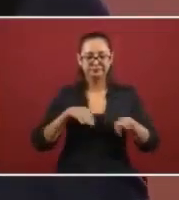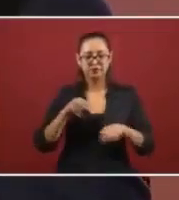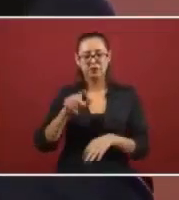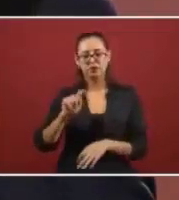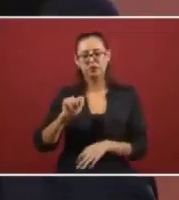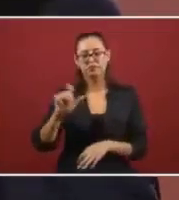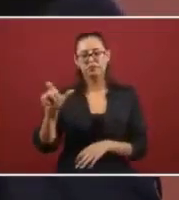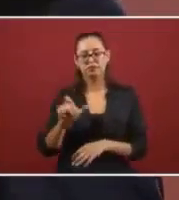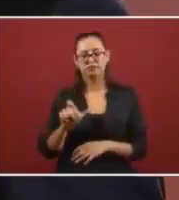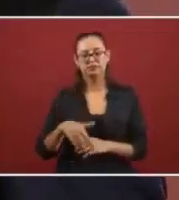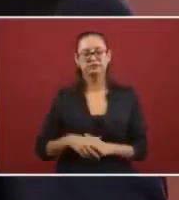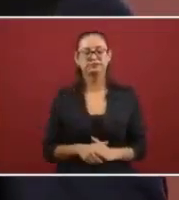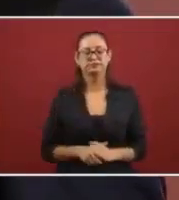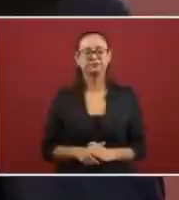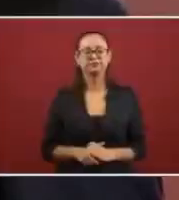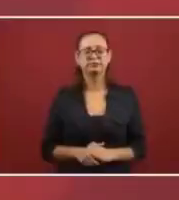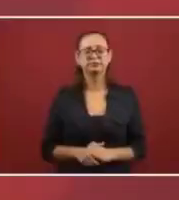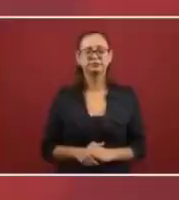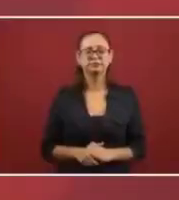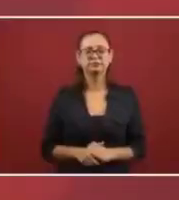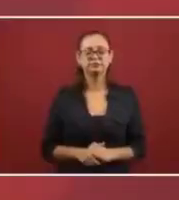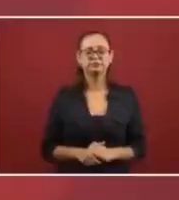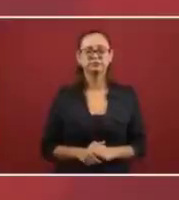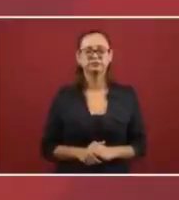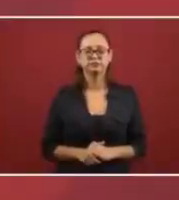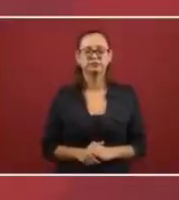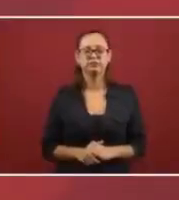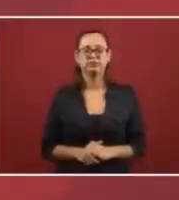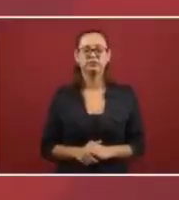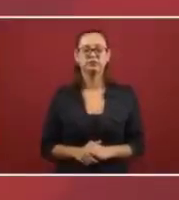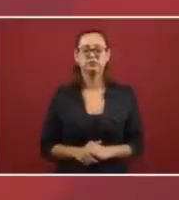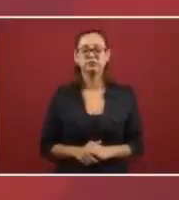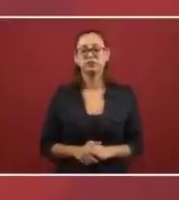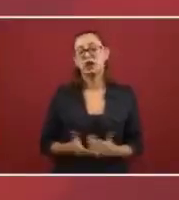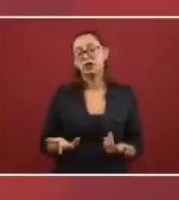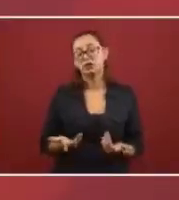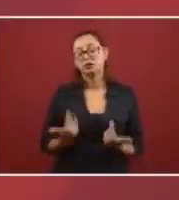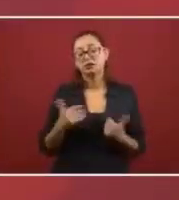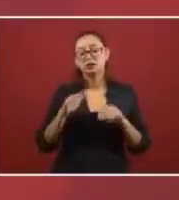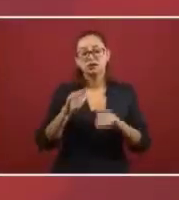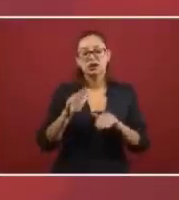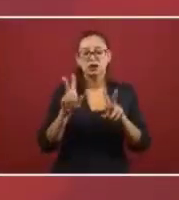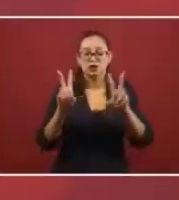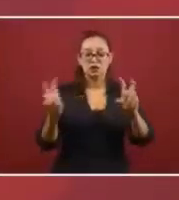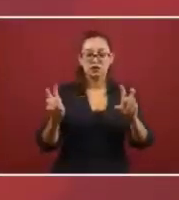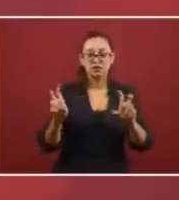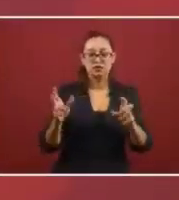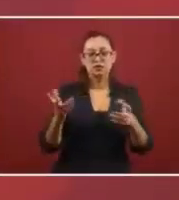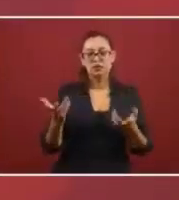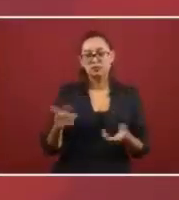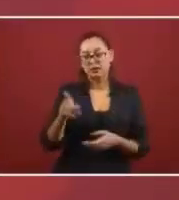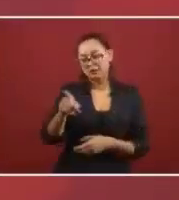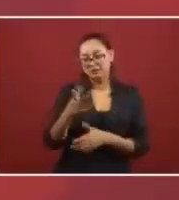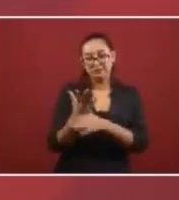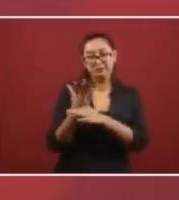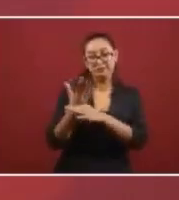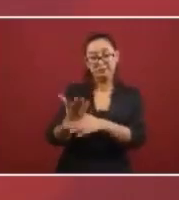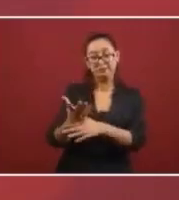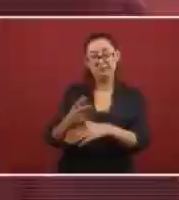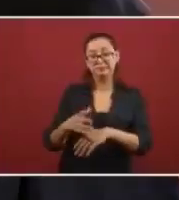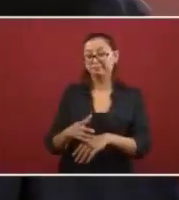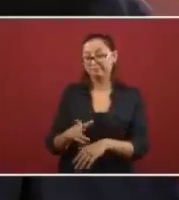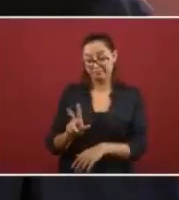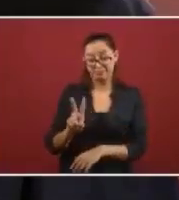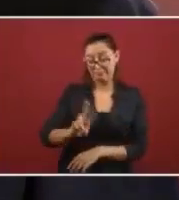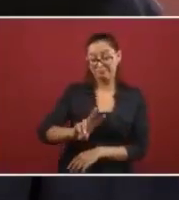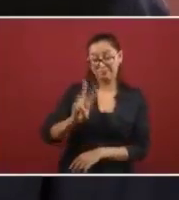de los pagos mire acerca de lo que me pregunta pues como lo menciona en efecto yo no